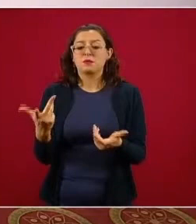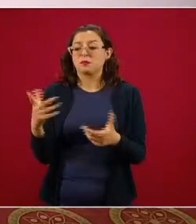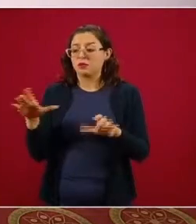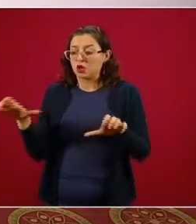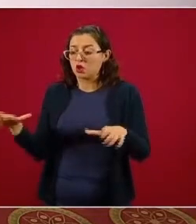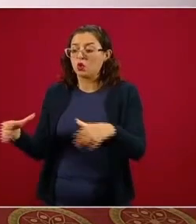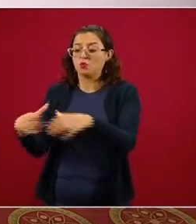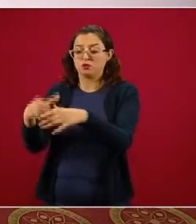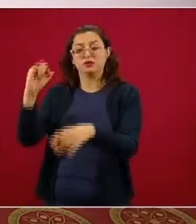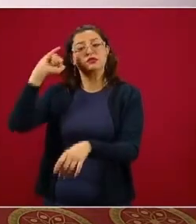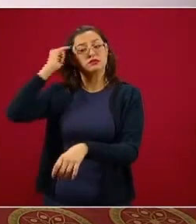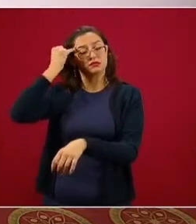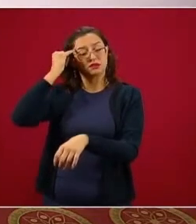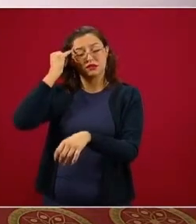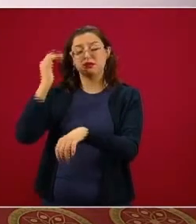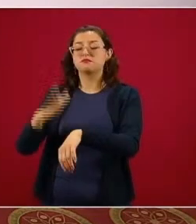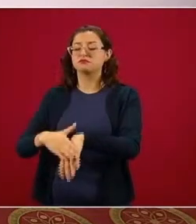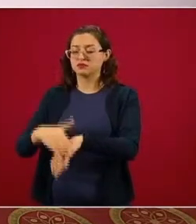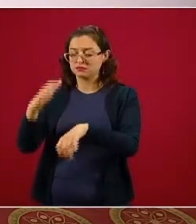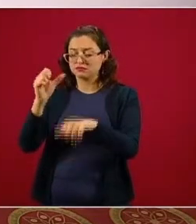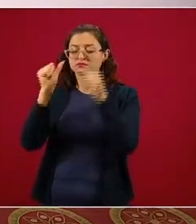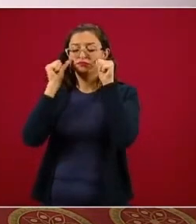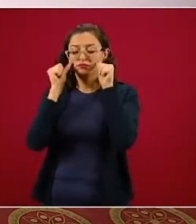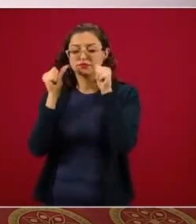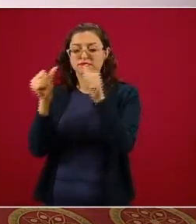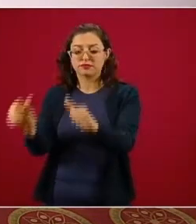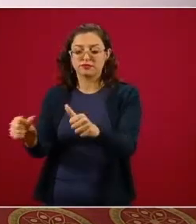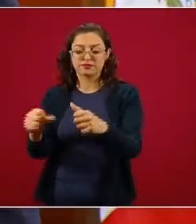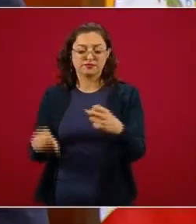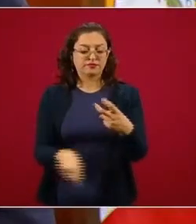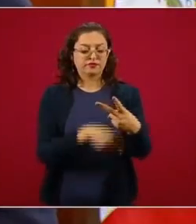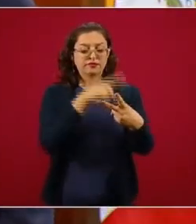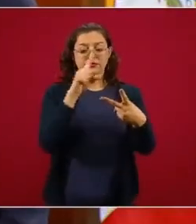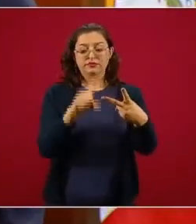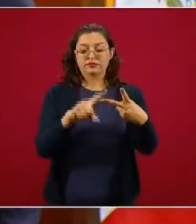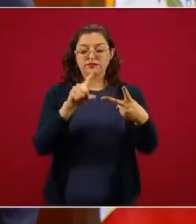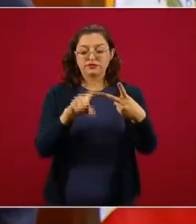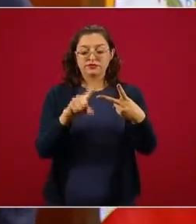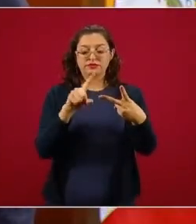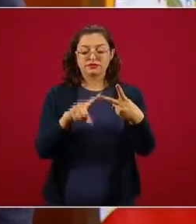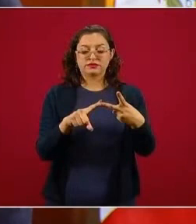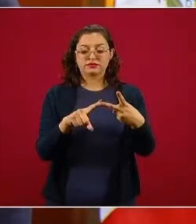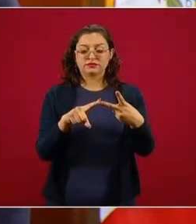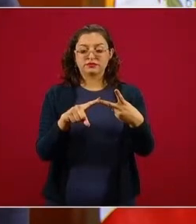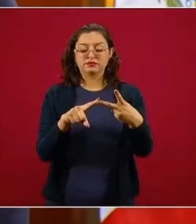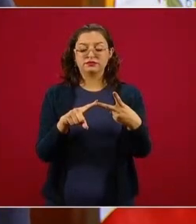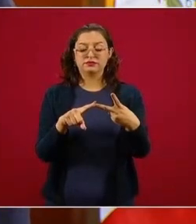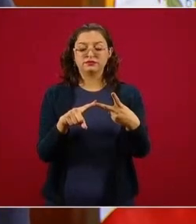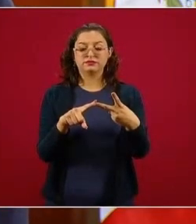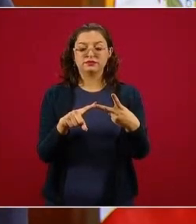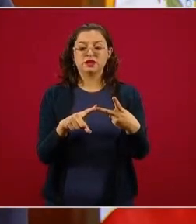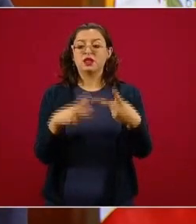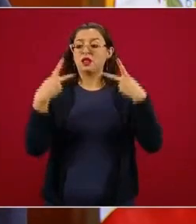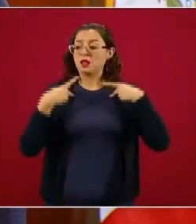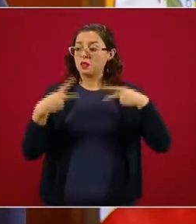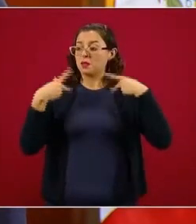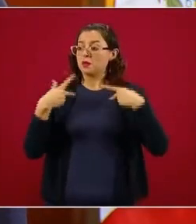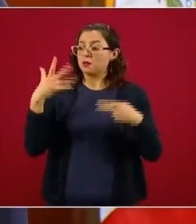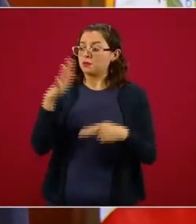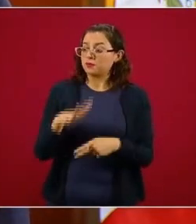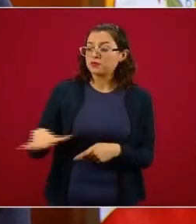a las comunidades indígenas. Lo segundo es que en el 70% de la